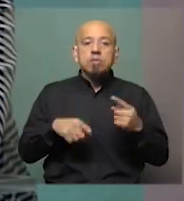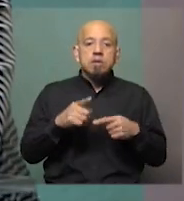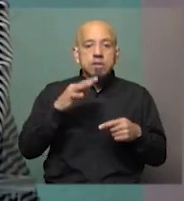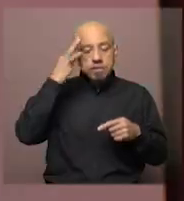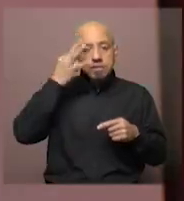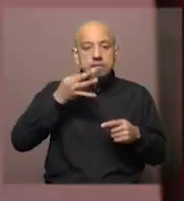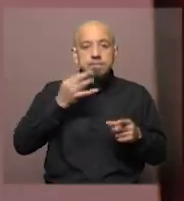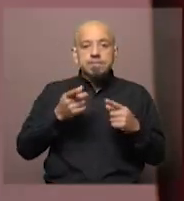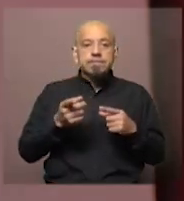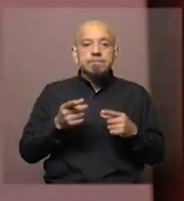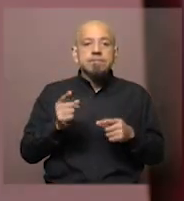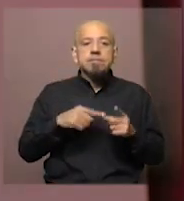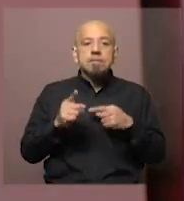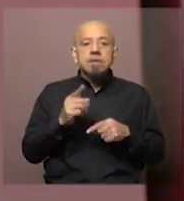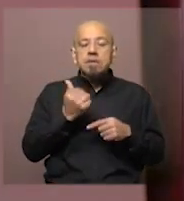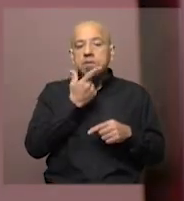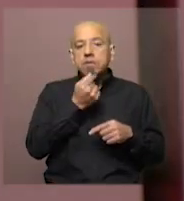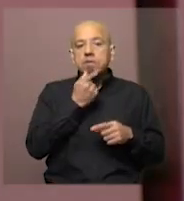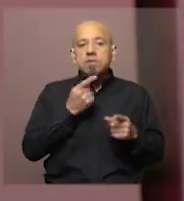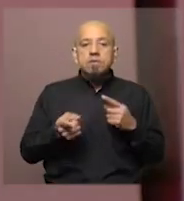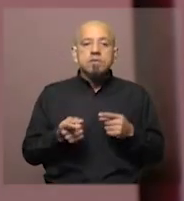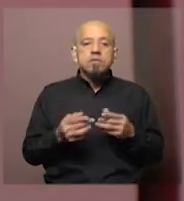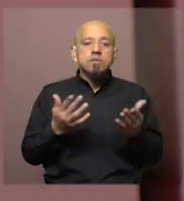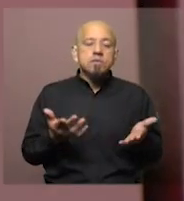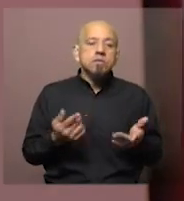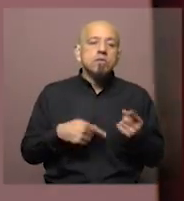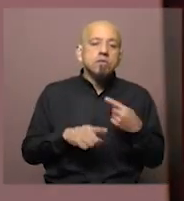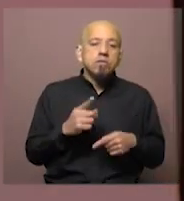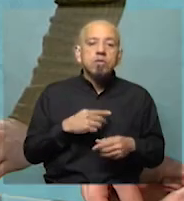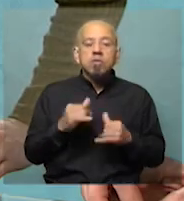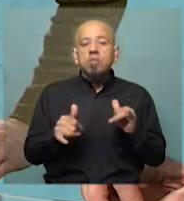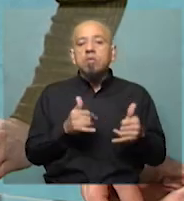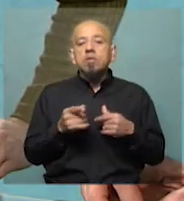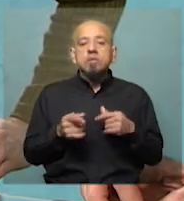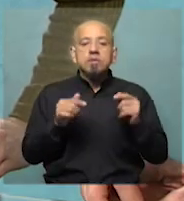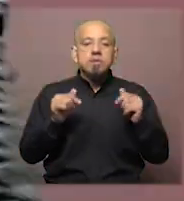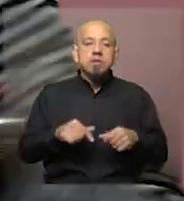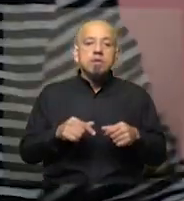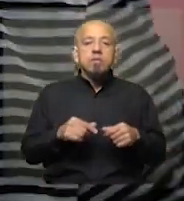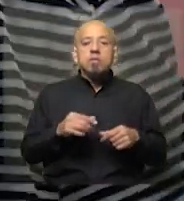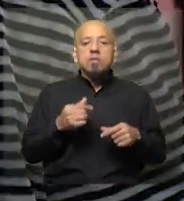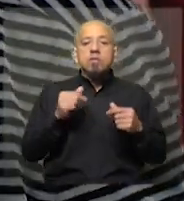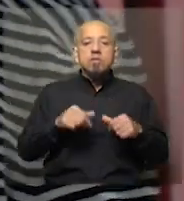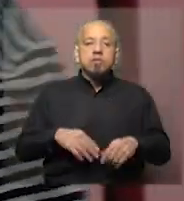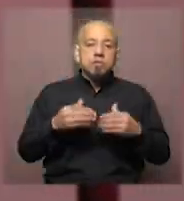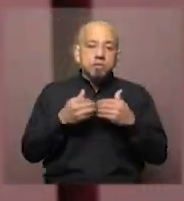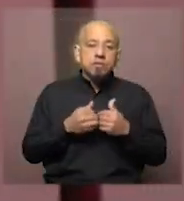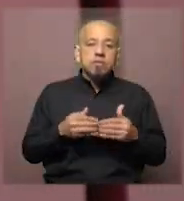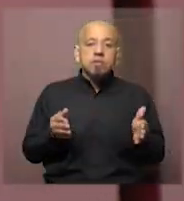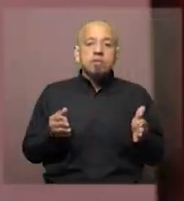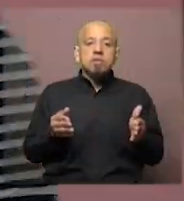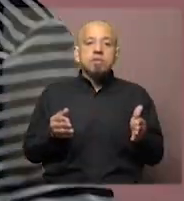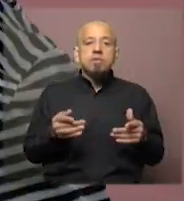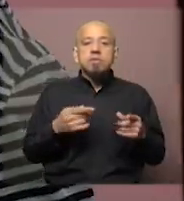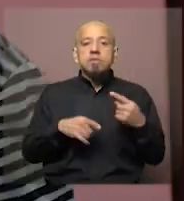poder enseñar algunas cosas más fácilmente. Es mucho más lindo, ¿no? Cuando jugás acá en un programa, cuando yo empiezo y no sé, de alguna